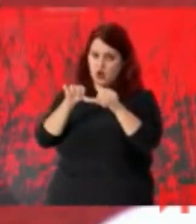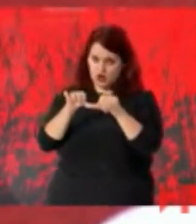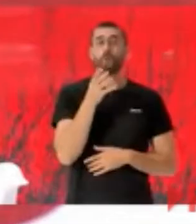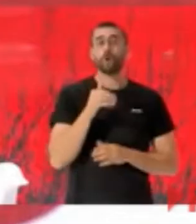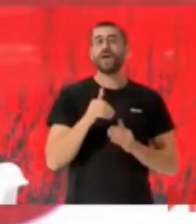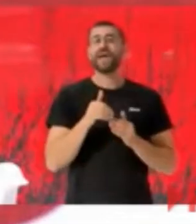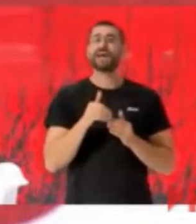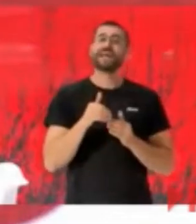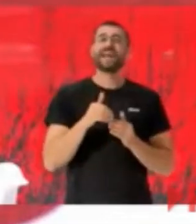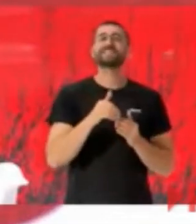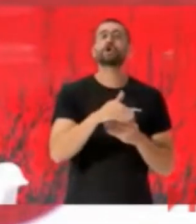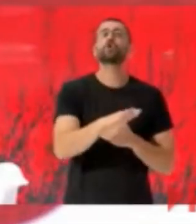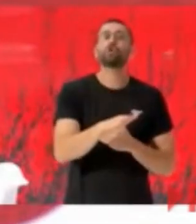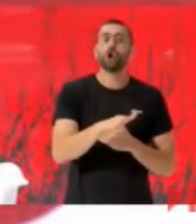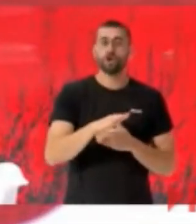prostitución.